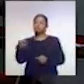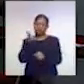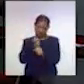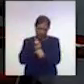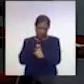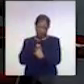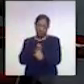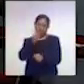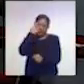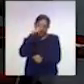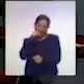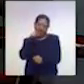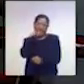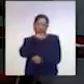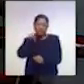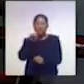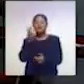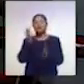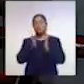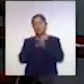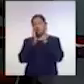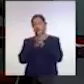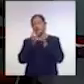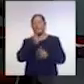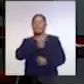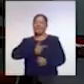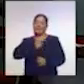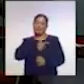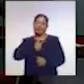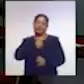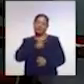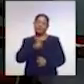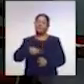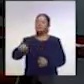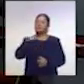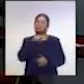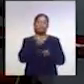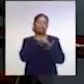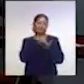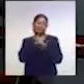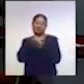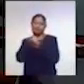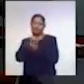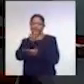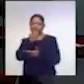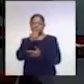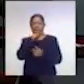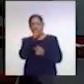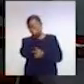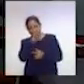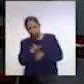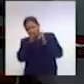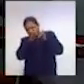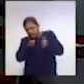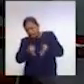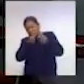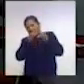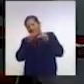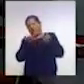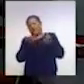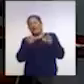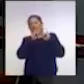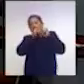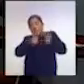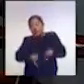invitando para que participen y nos va a dar mucho gusto poder coadyuvar a partir del colegio en la formación académica e investigativa